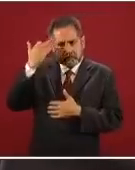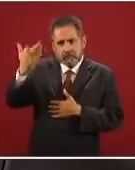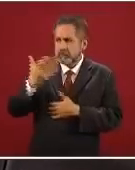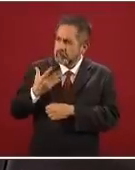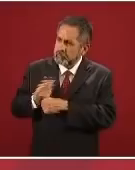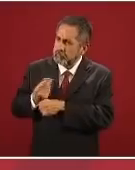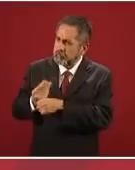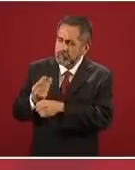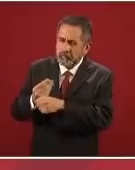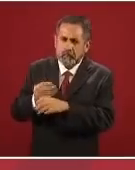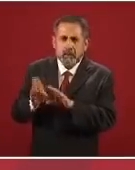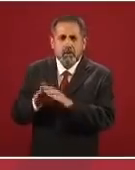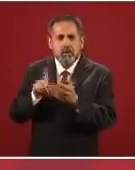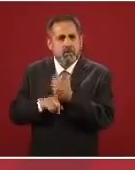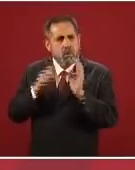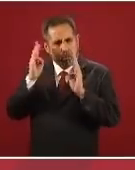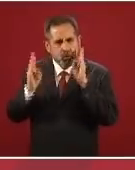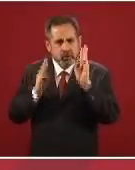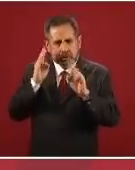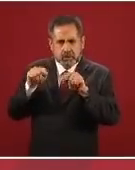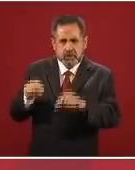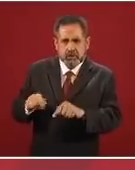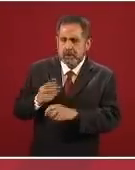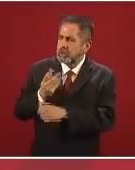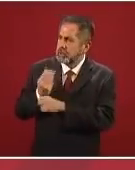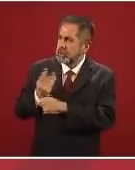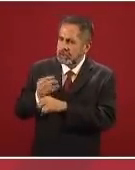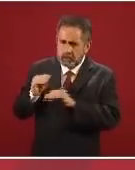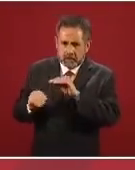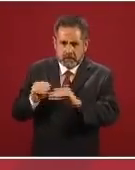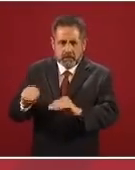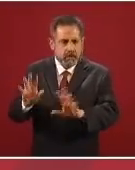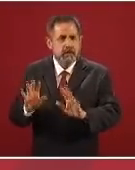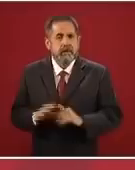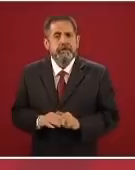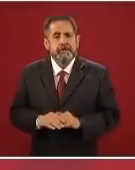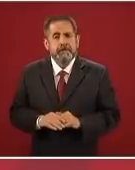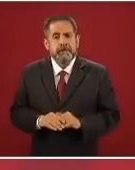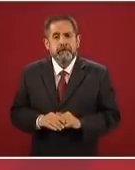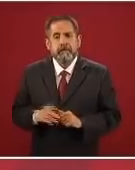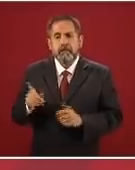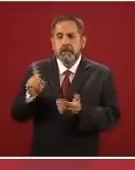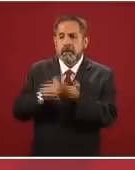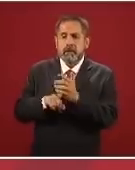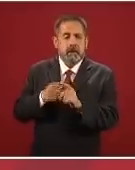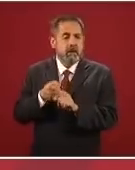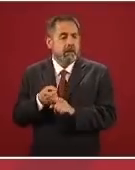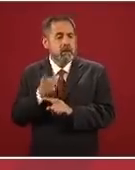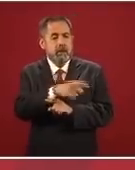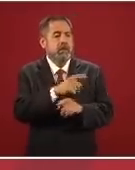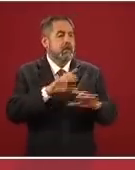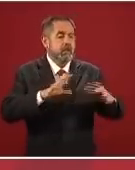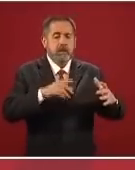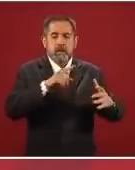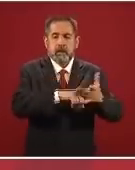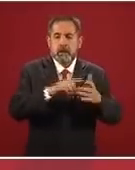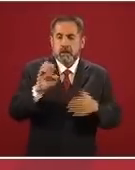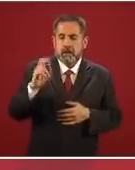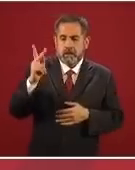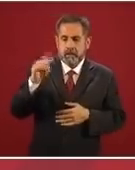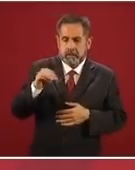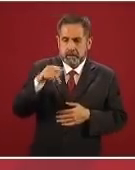arregle como museo, que se está conservando. Ya la parte impactada del Estado